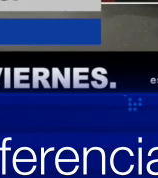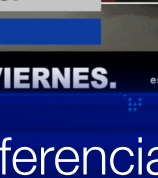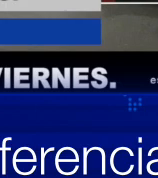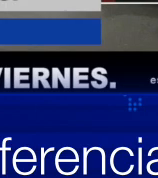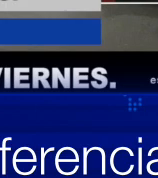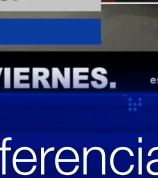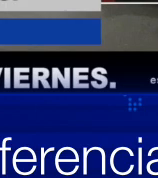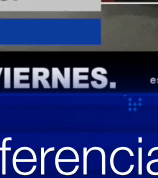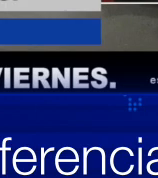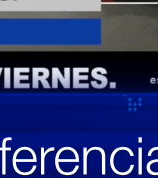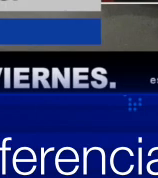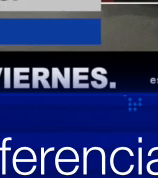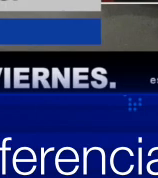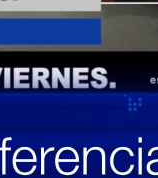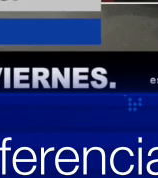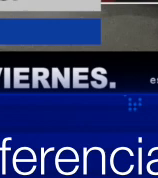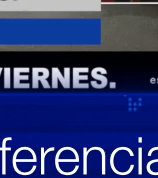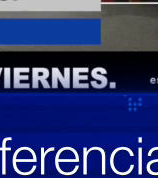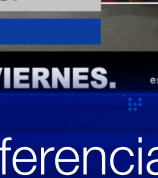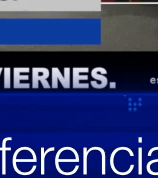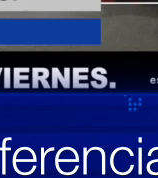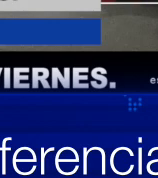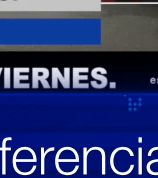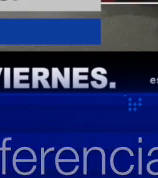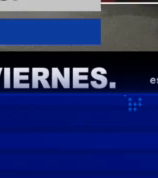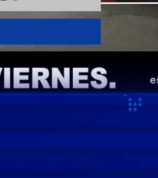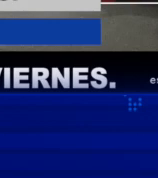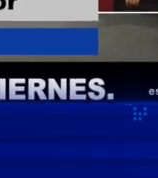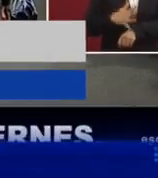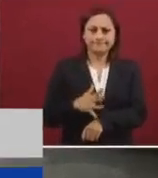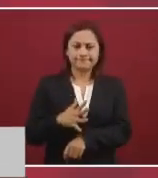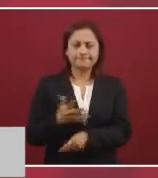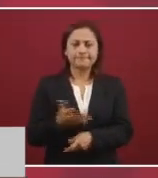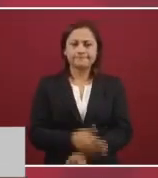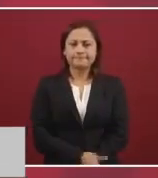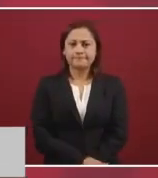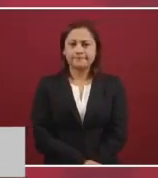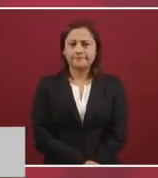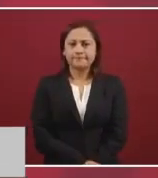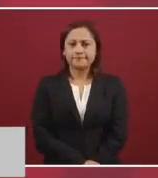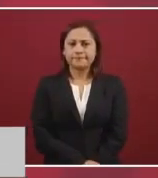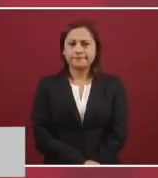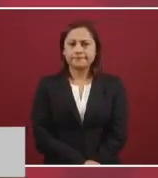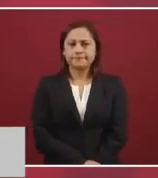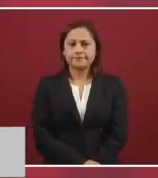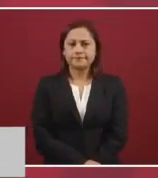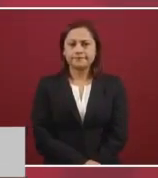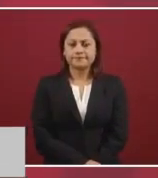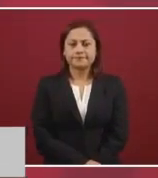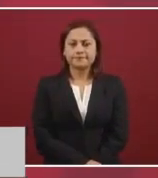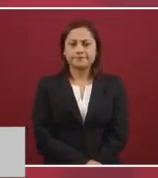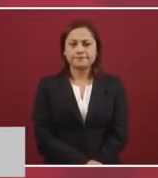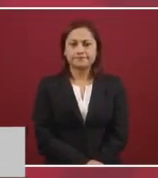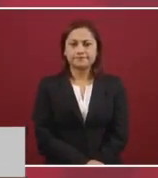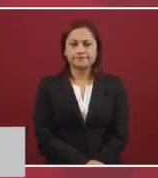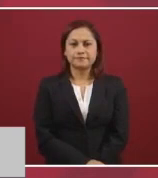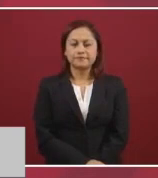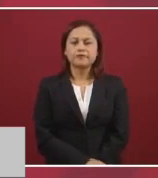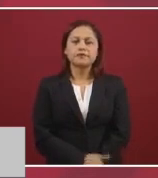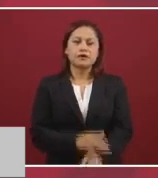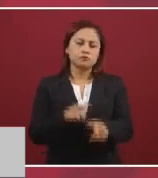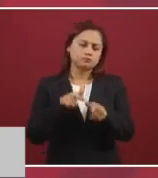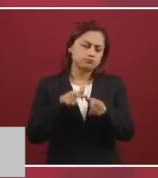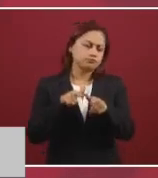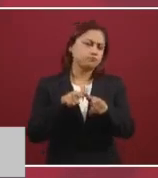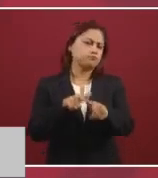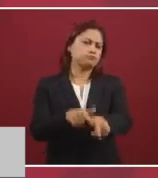quién en los precios de las gasolinas. El día de hoy el presidente informará el quién es quién en los precios de